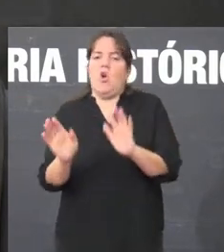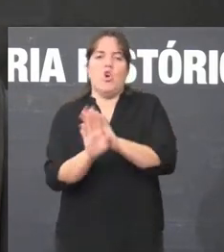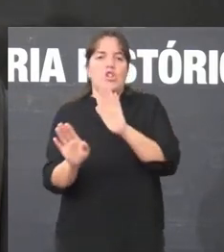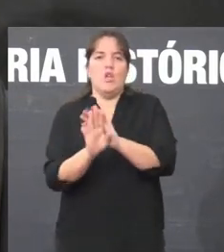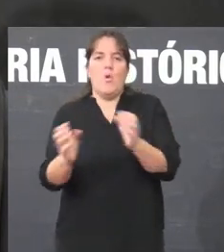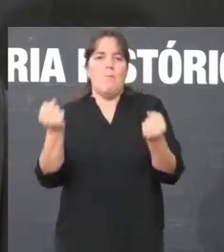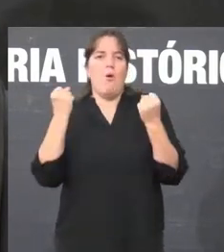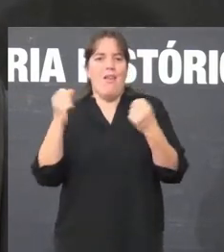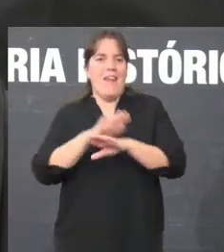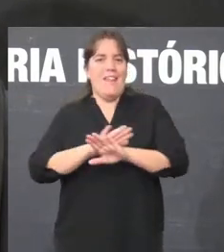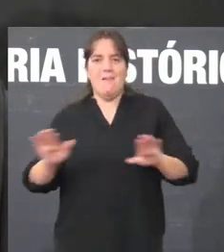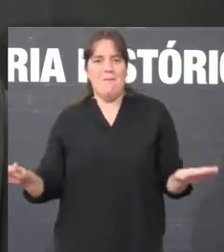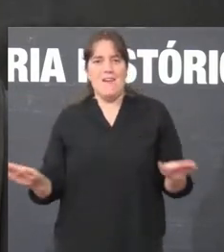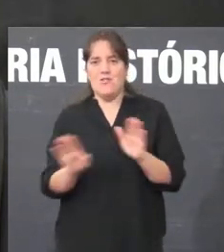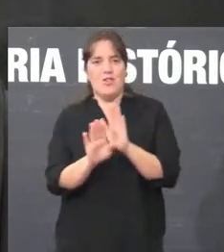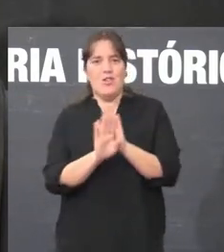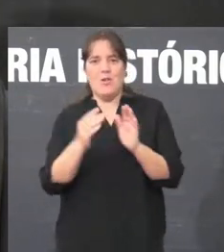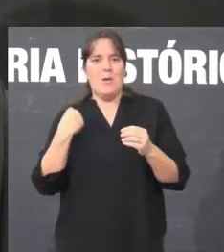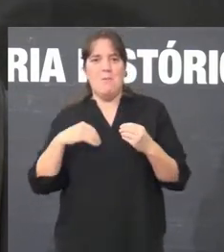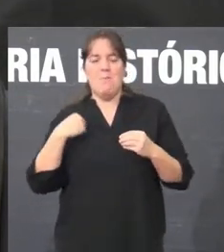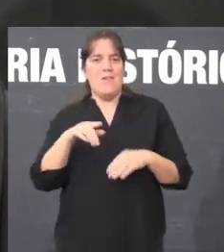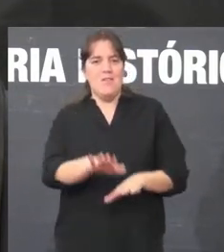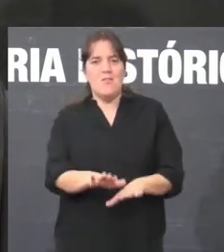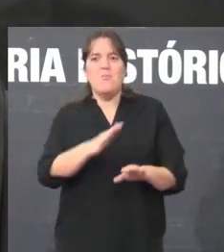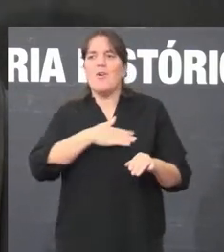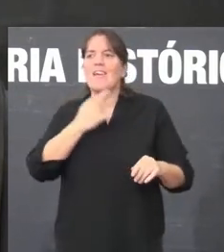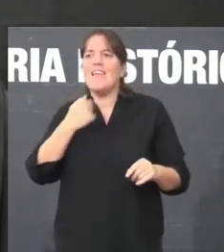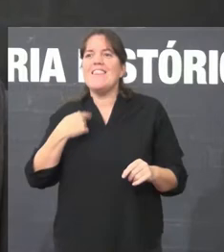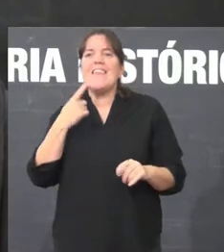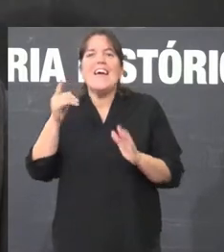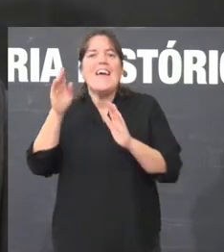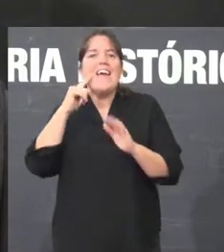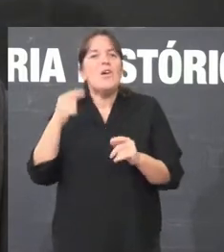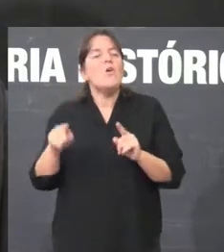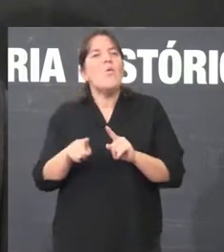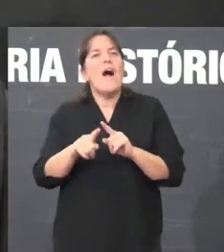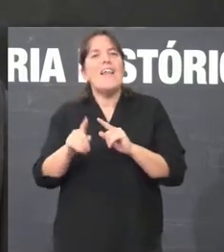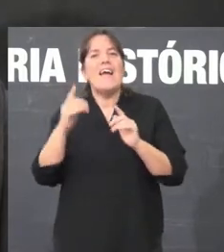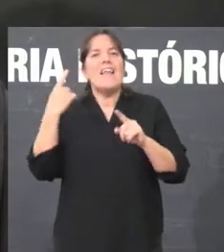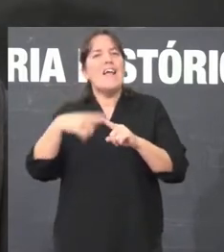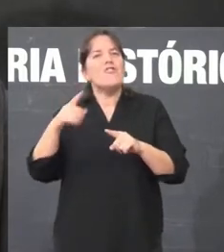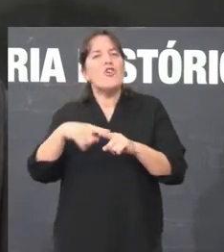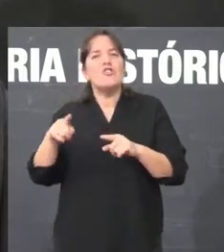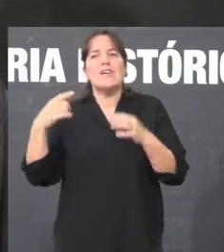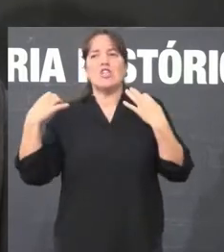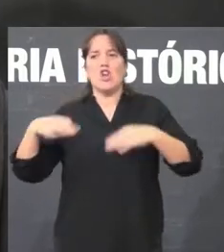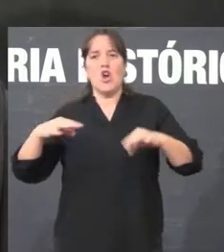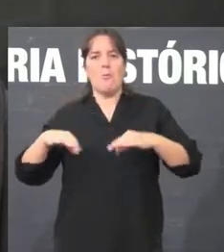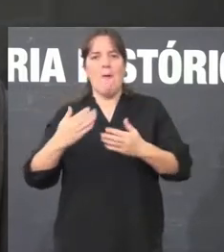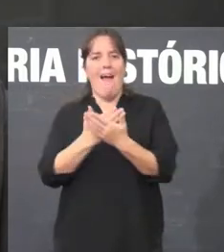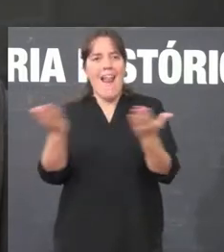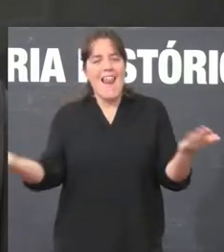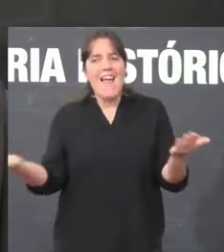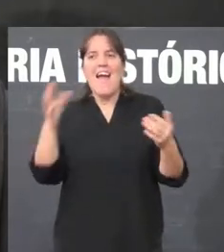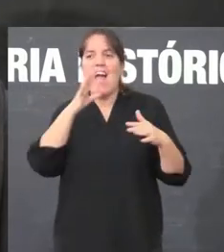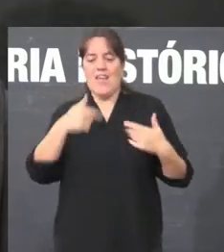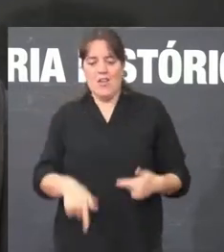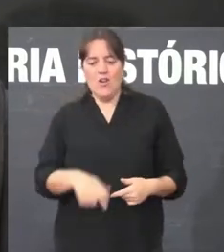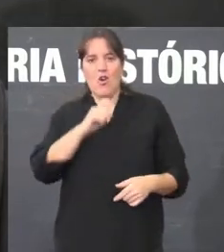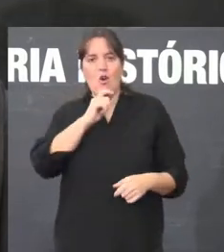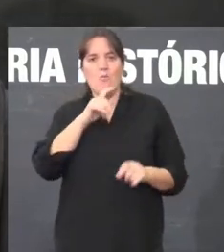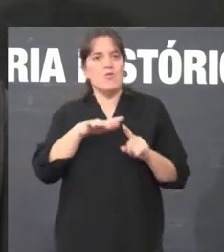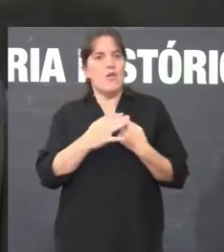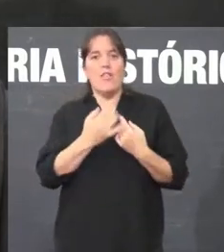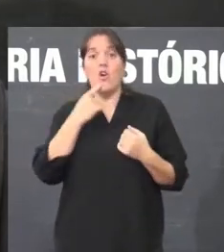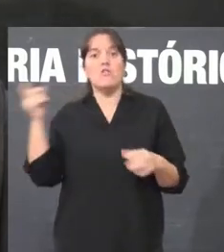esa idea de que o status quo ten que quedar, o orde das cousas natural e normal é este, en ese orde das cousas o BNG